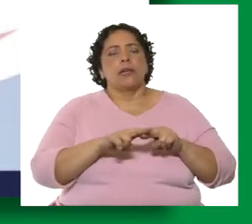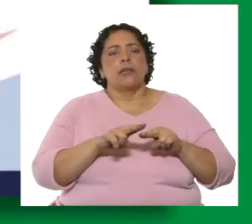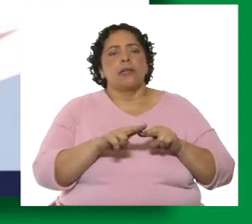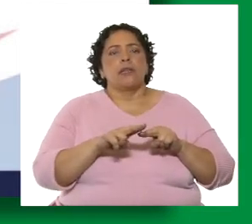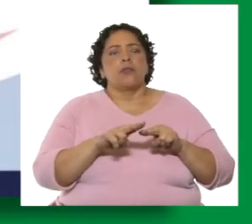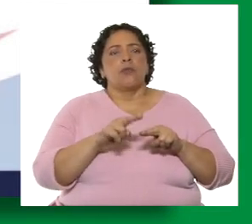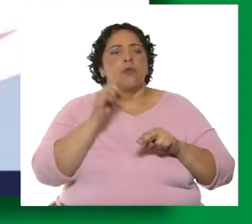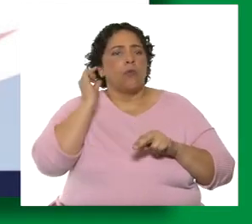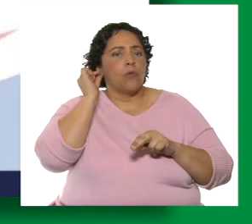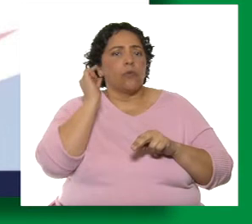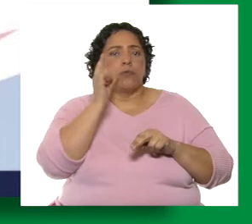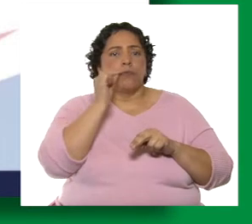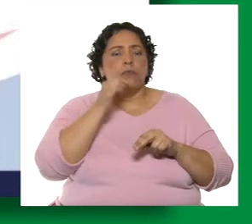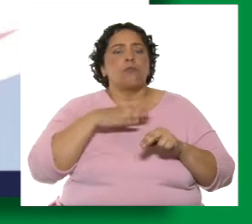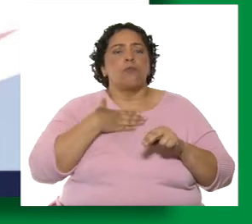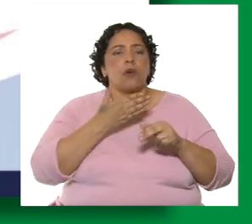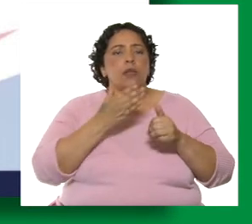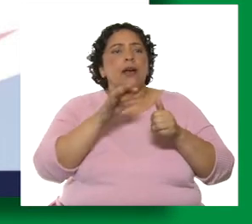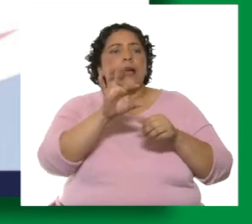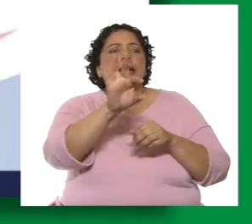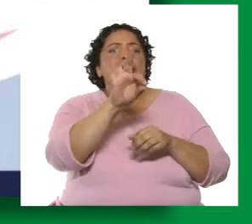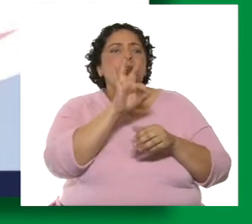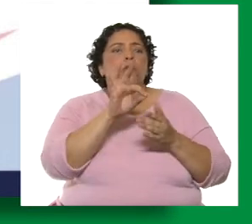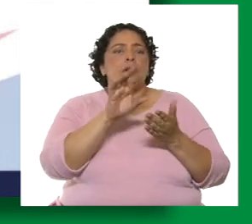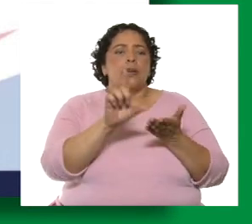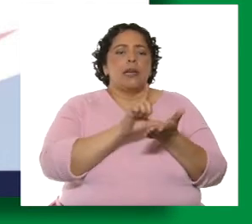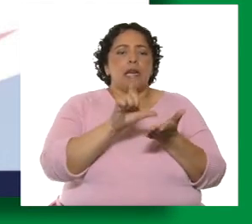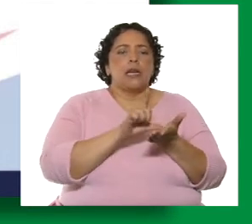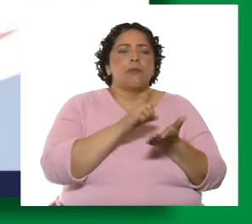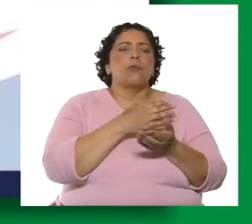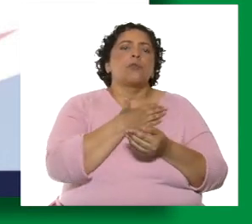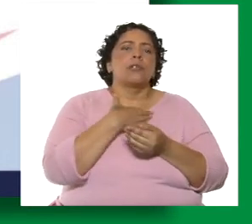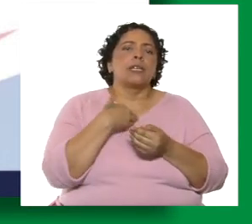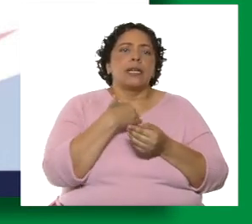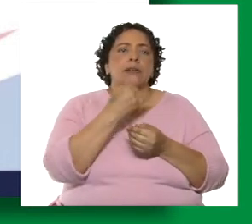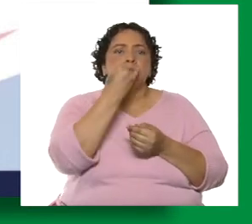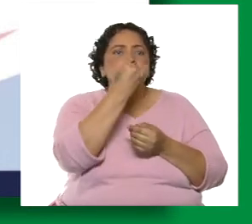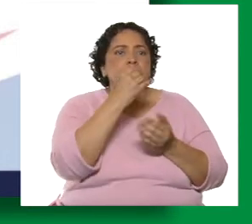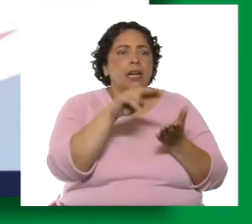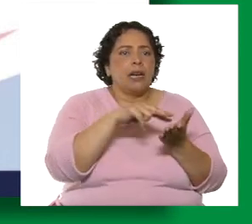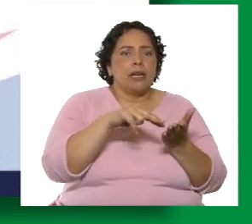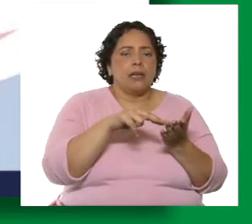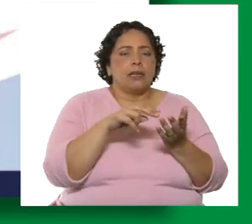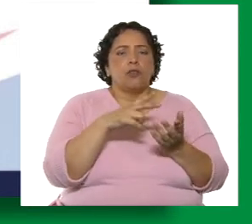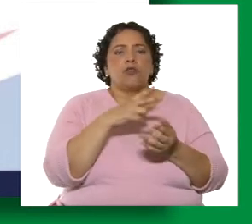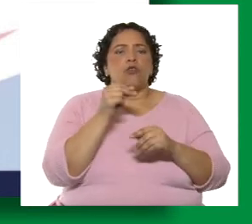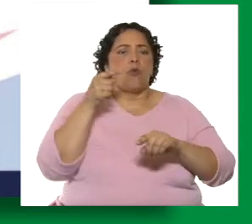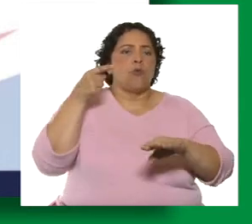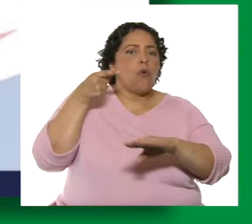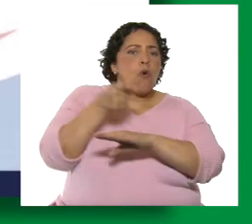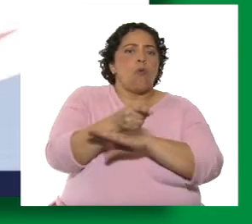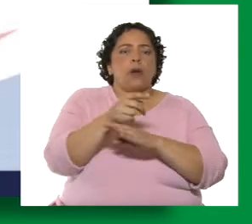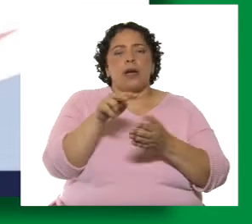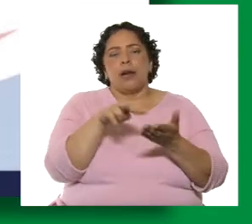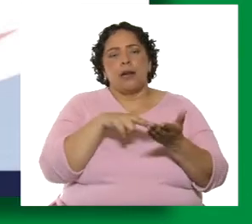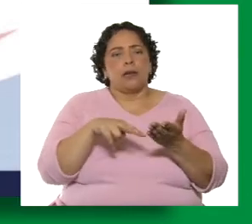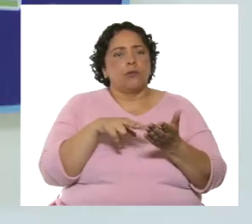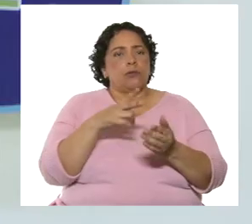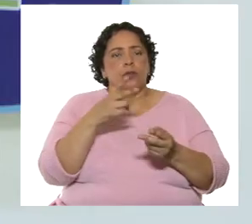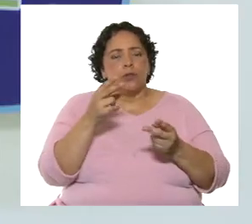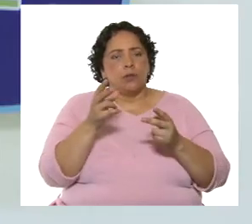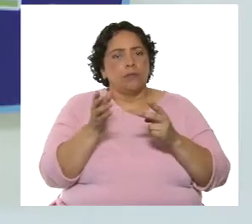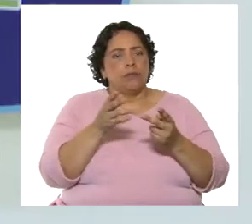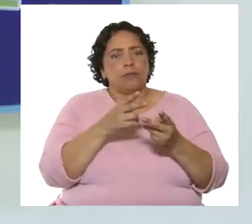esa niña pueda seleccionar el libro que desea leer. En segundo lugar, no imponer la lectura y mucho